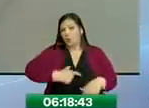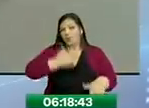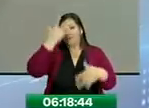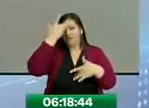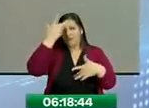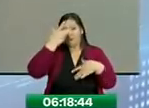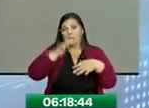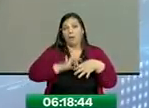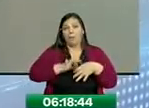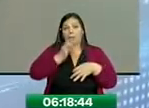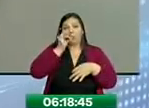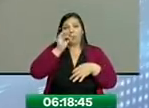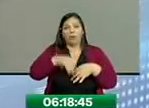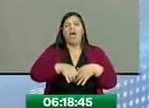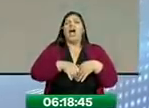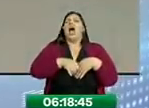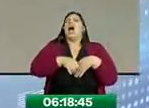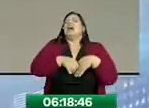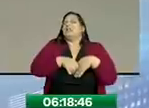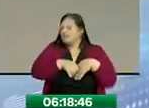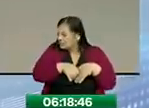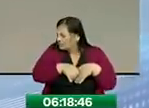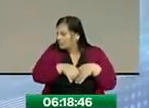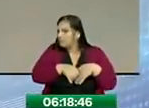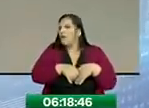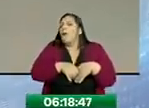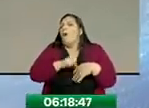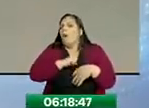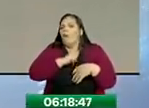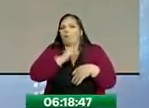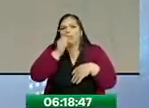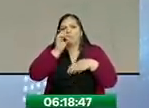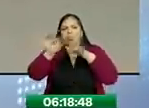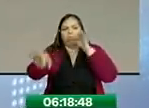en superficies inertes, por ejemplo, en el piso